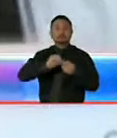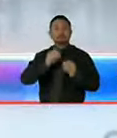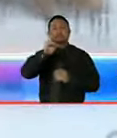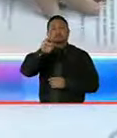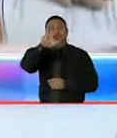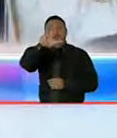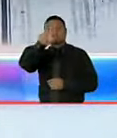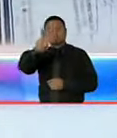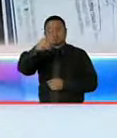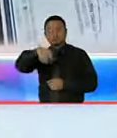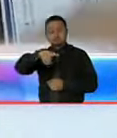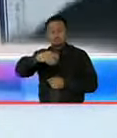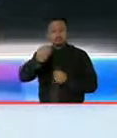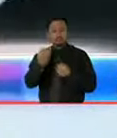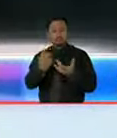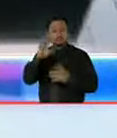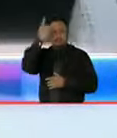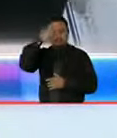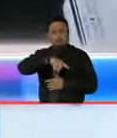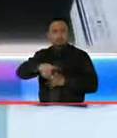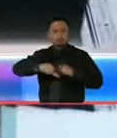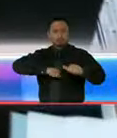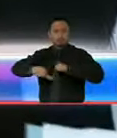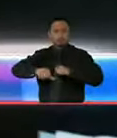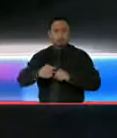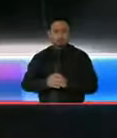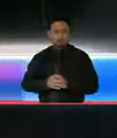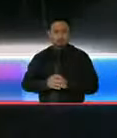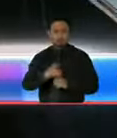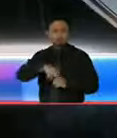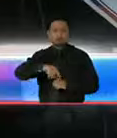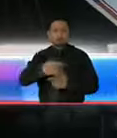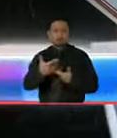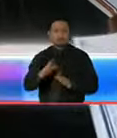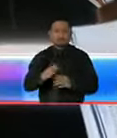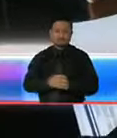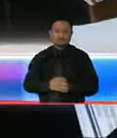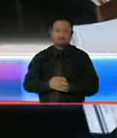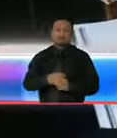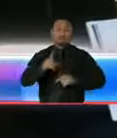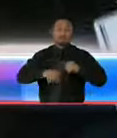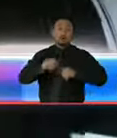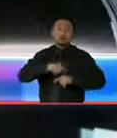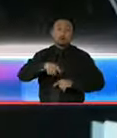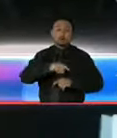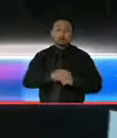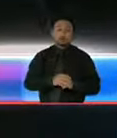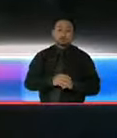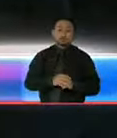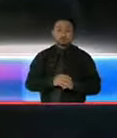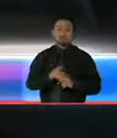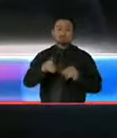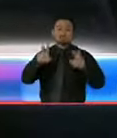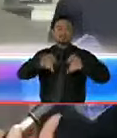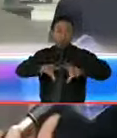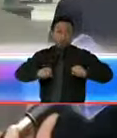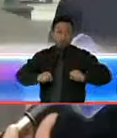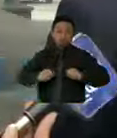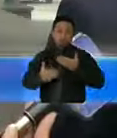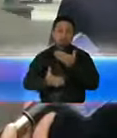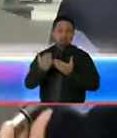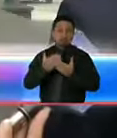realizaron centenas de resoluciones administrativas viciadas de nulidad, que en muchos casos facilitaron actos de corrupción.